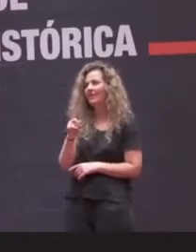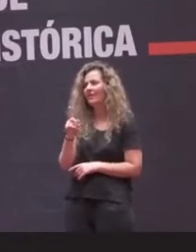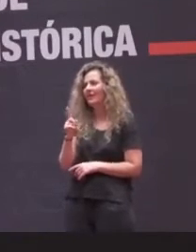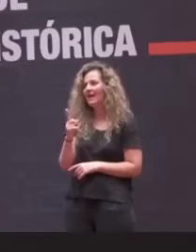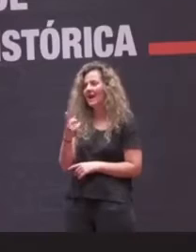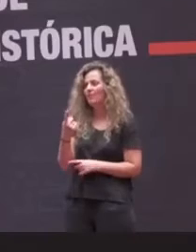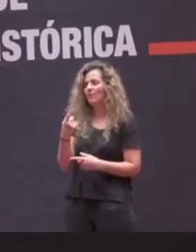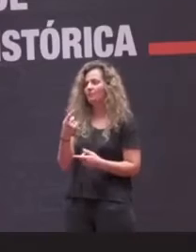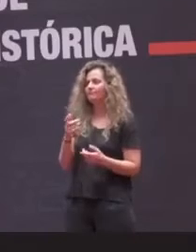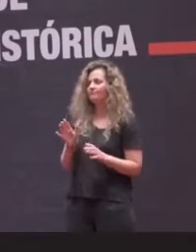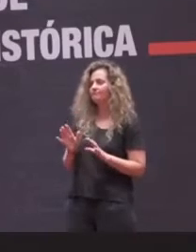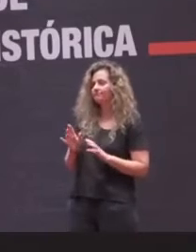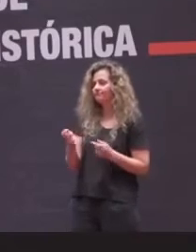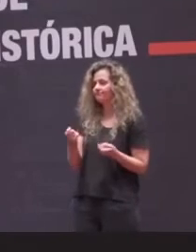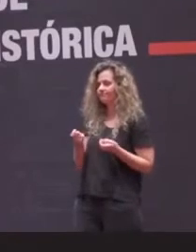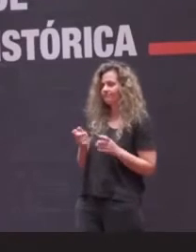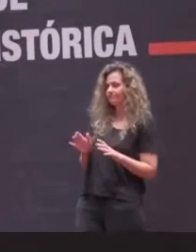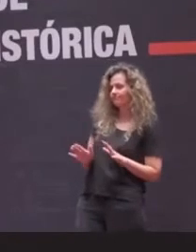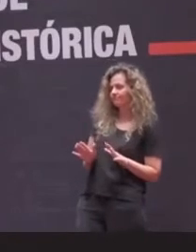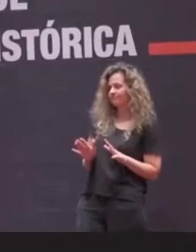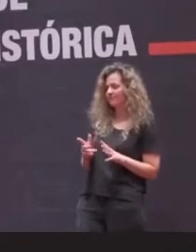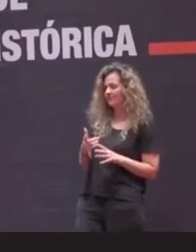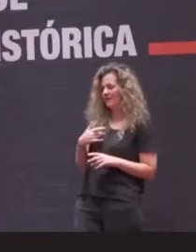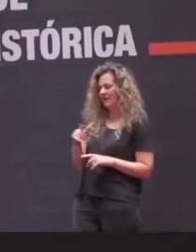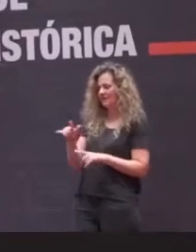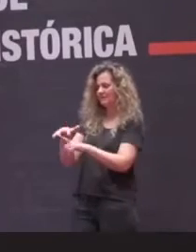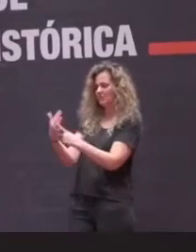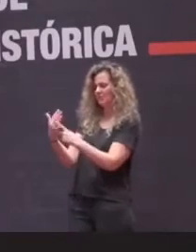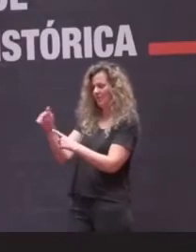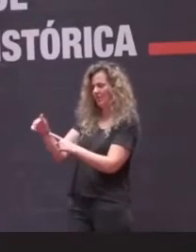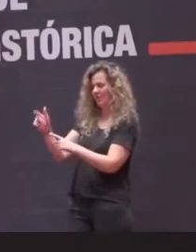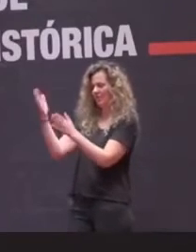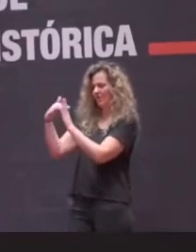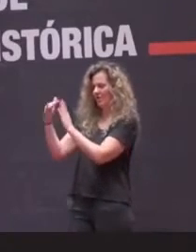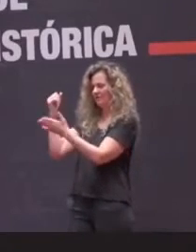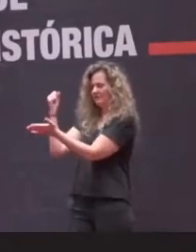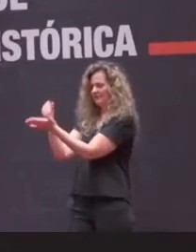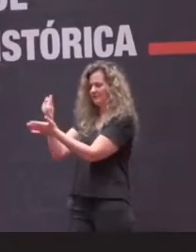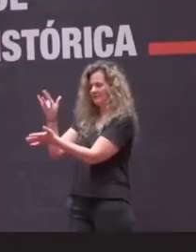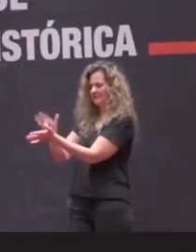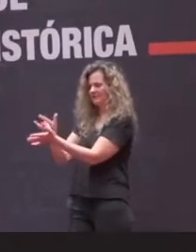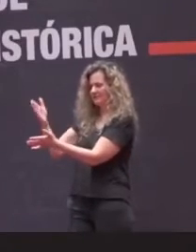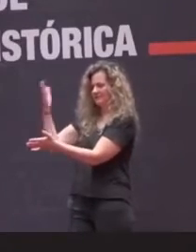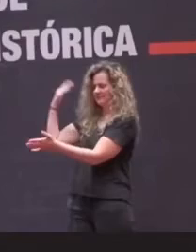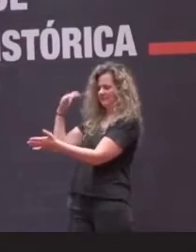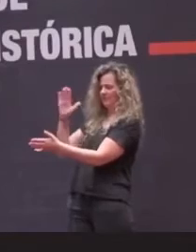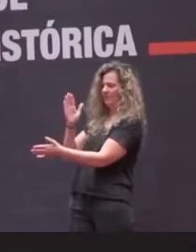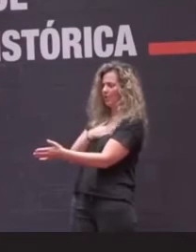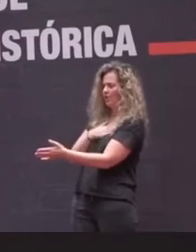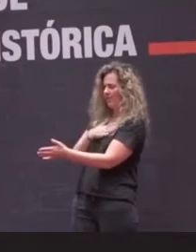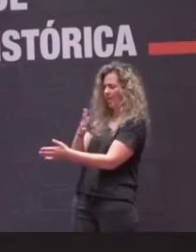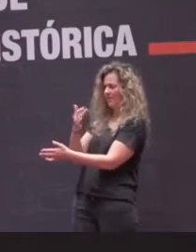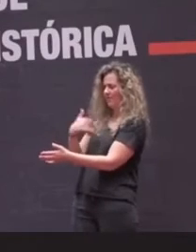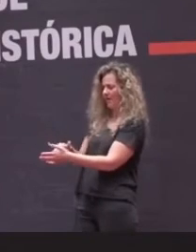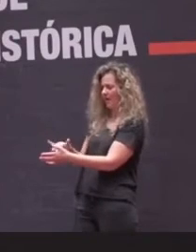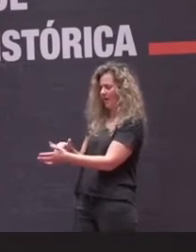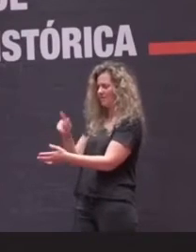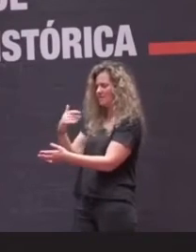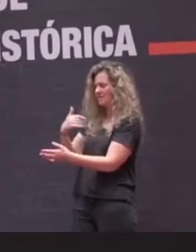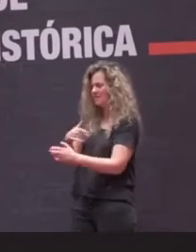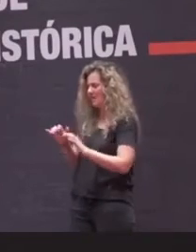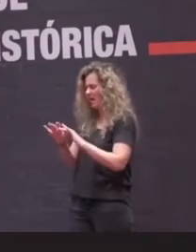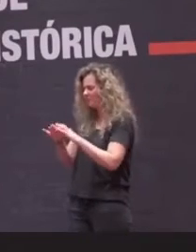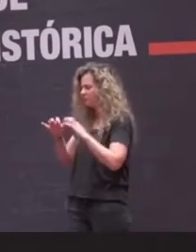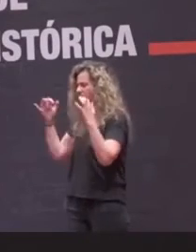a prudencia, decir, bueno, pero vamos a cuestionar lo que ocurrió allí, cuando esto está registrado en el registro de propiedades, cuando reunió todos